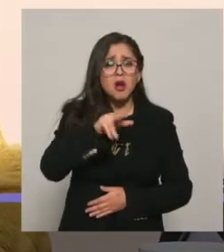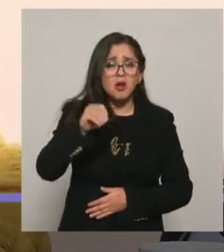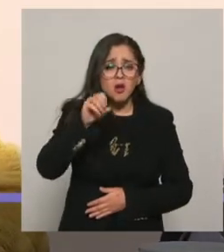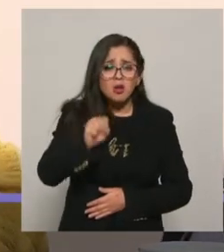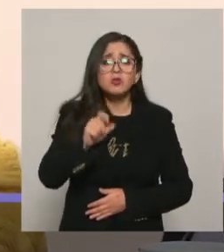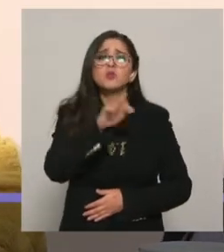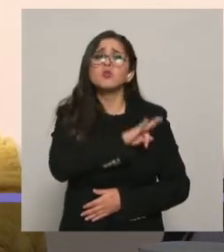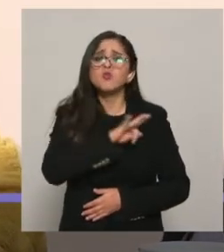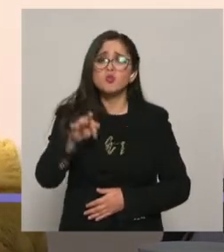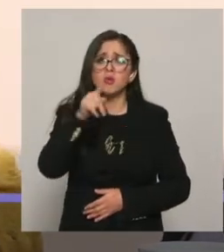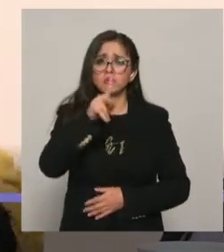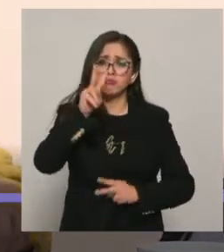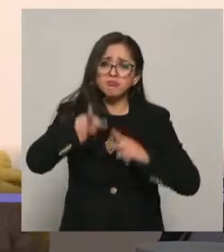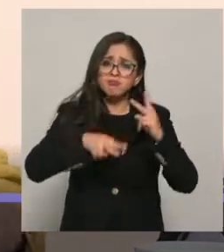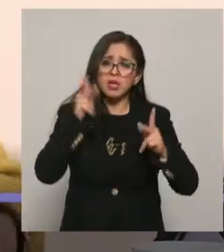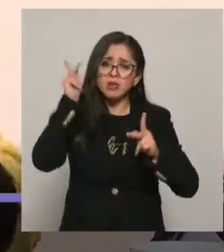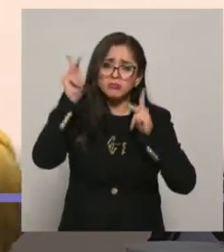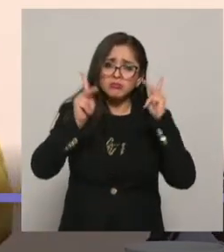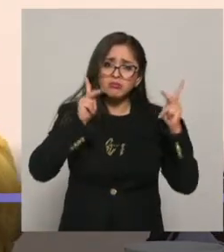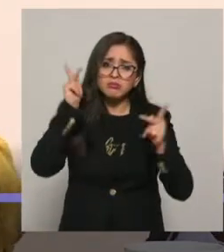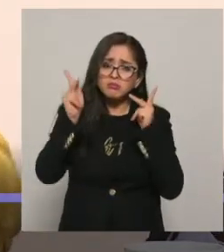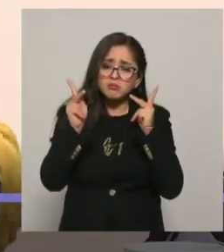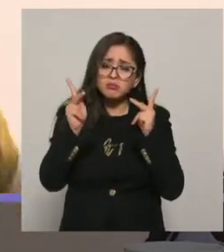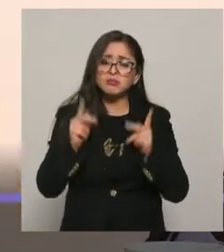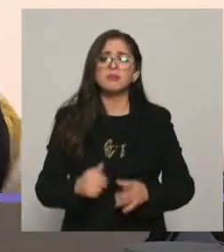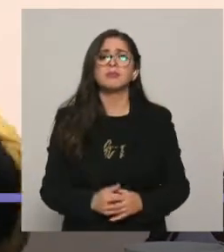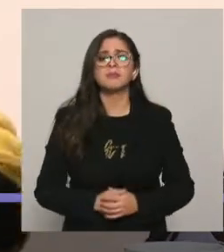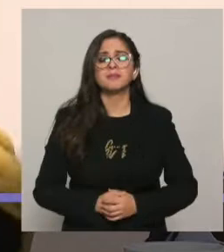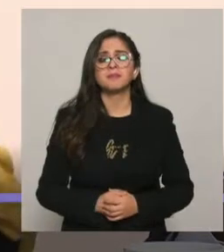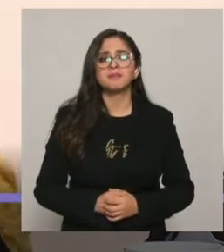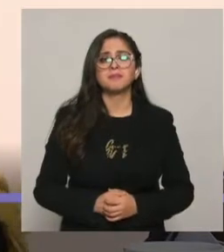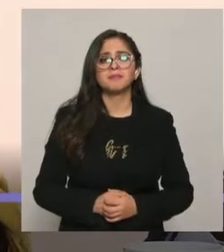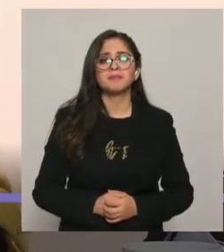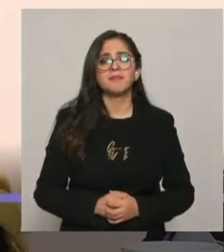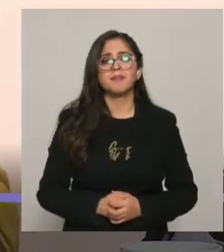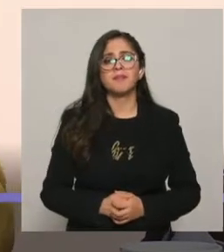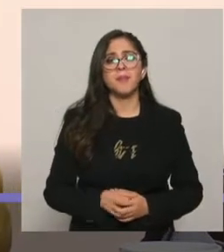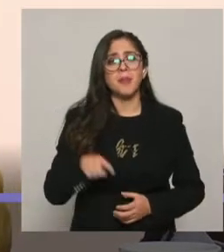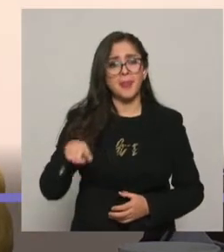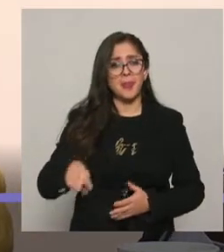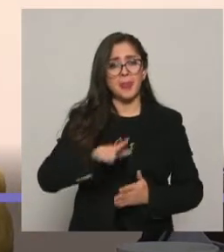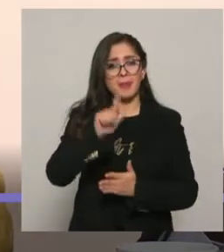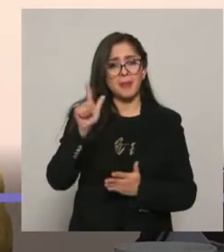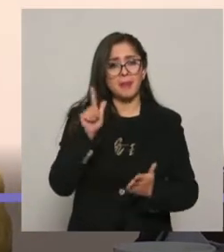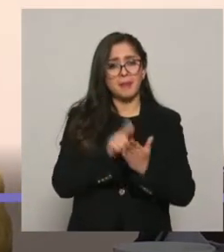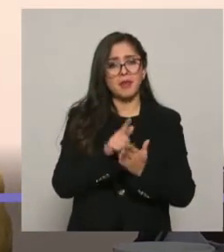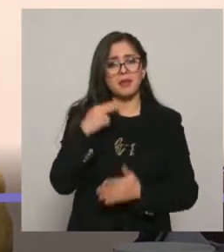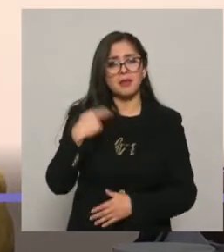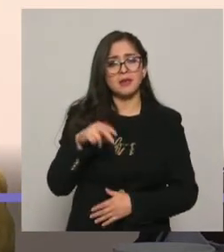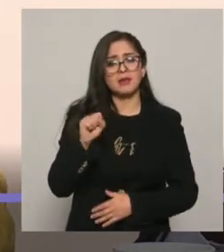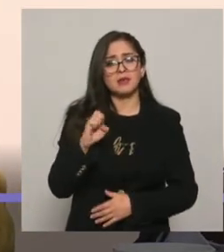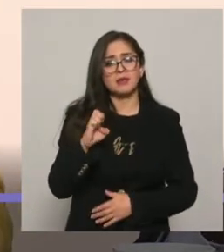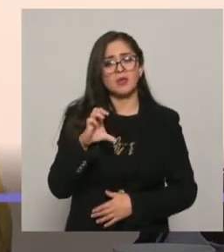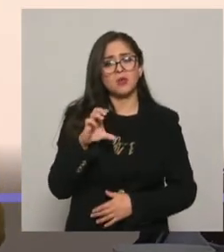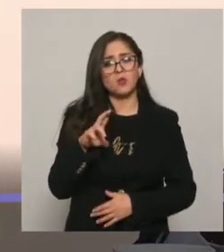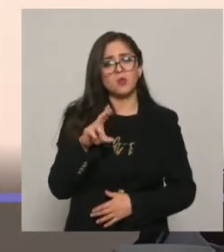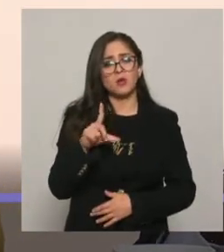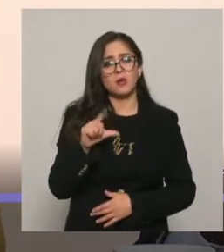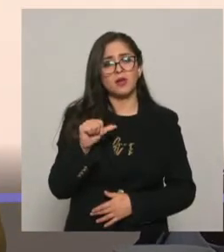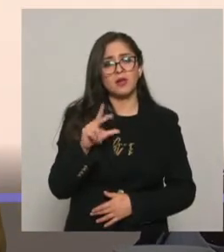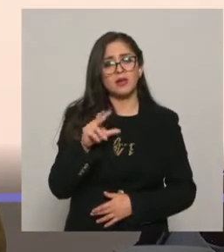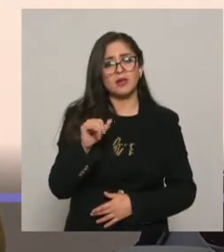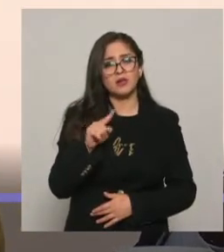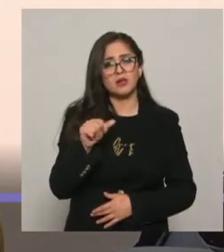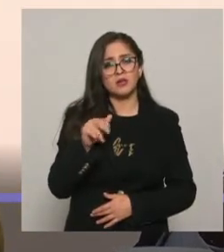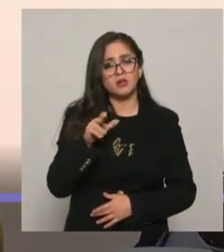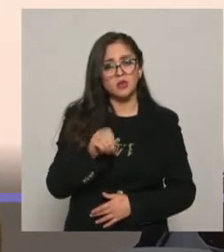visitarlos. Entonces, cuando dicta esta ley de secularización, pues se